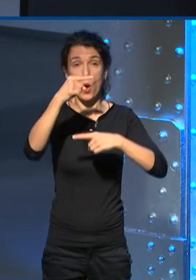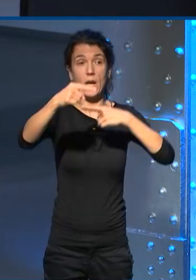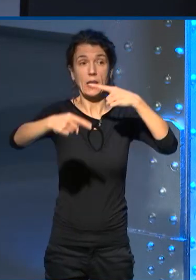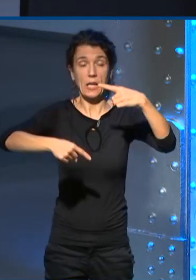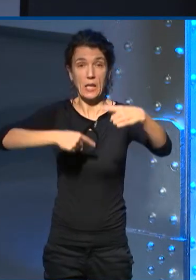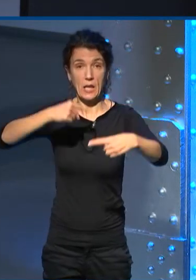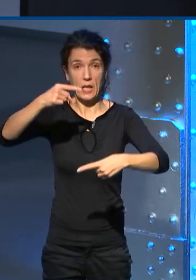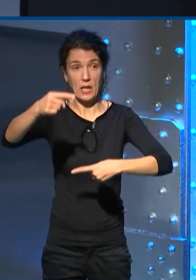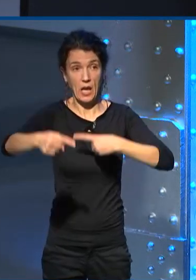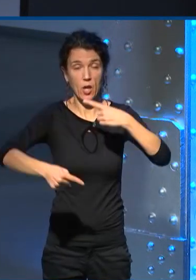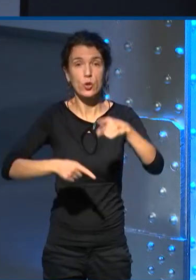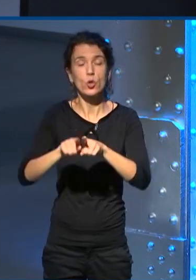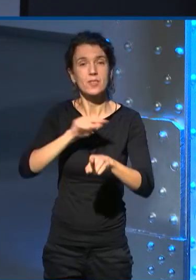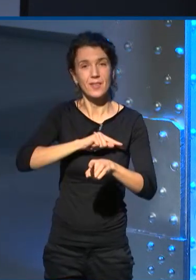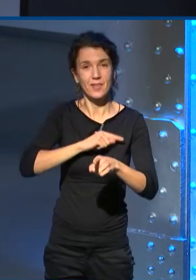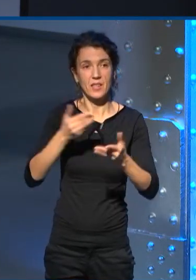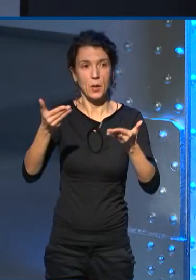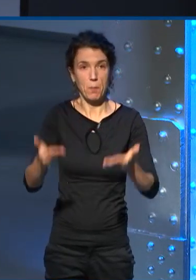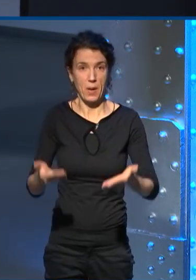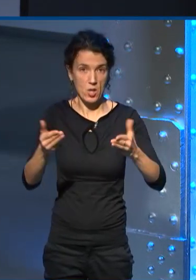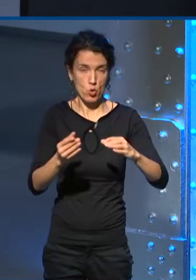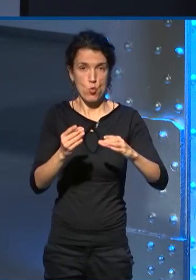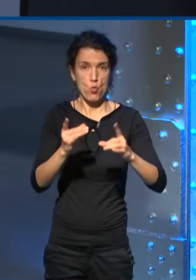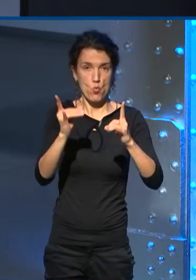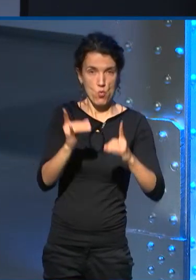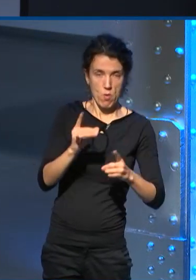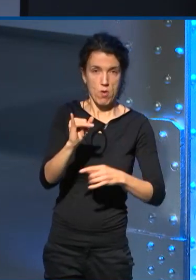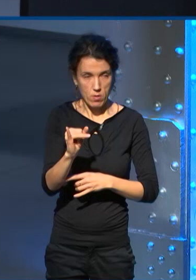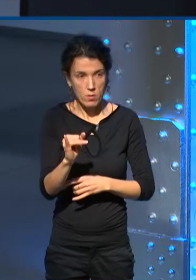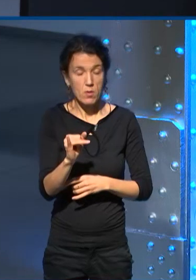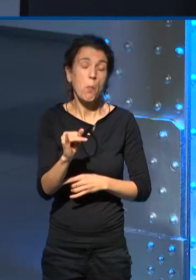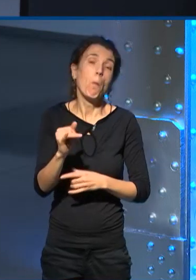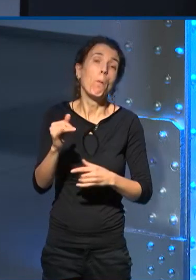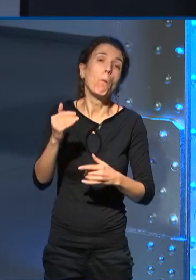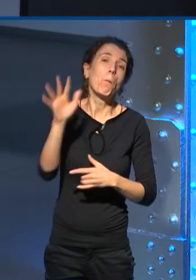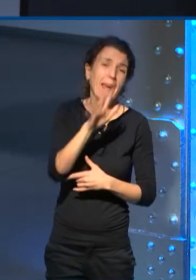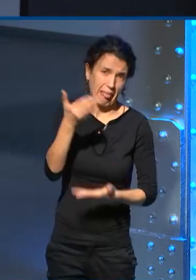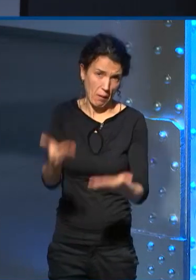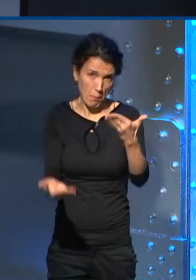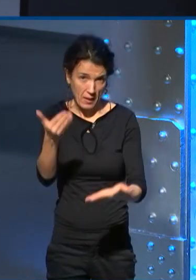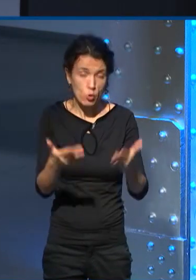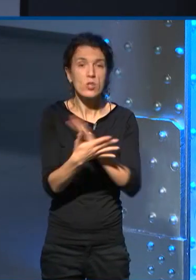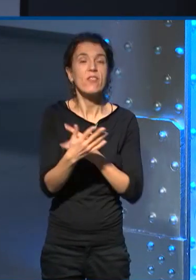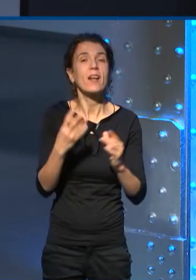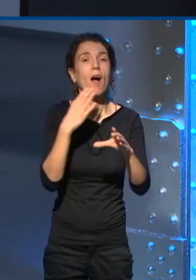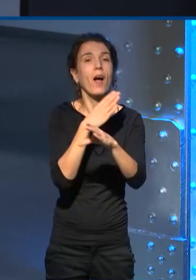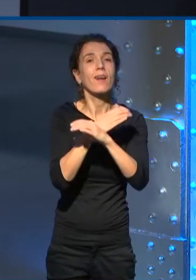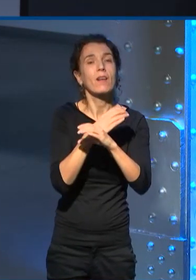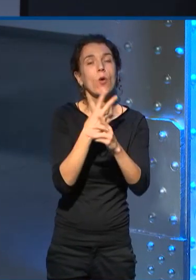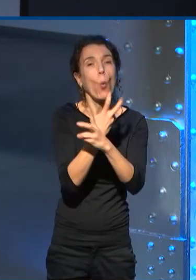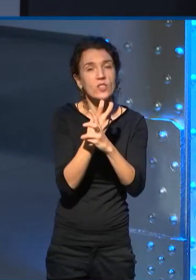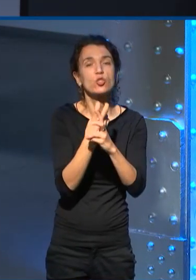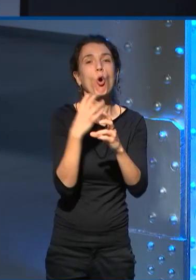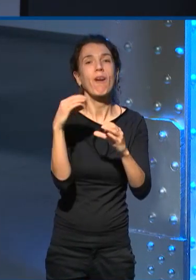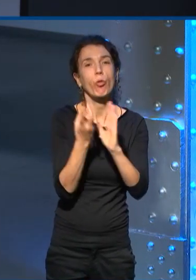pues yo lo que voy a sentir es peso aquí hacia abajo. ¿Bien? Peso aparente, y eso pues me permite no descalcificarme, por ejemplo.